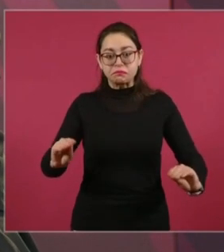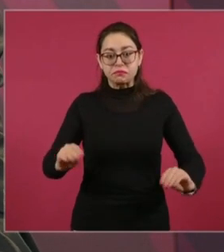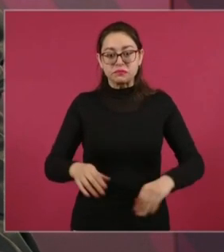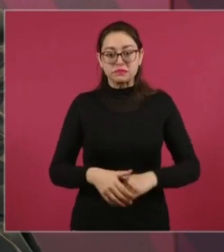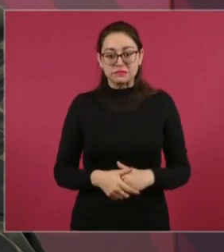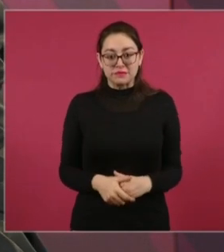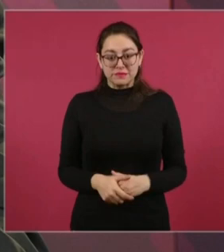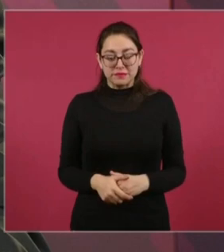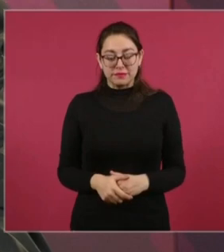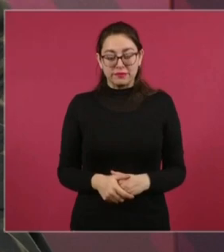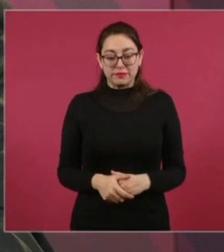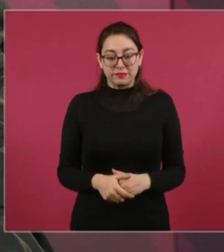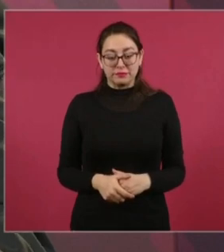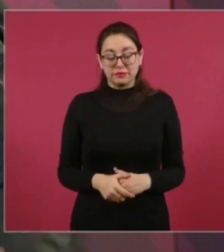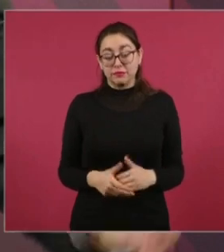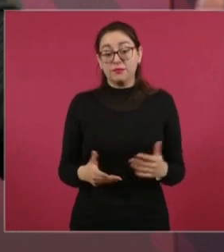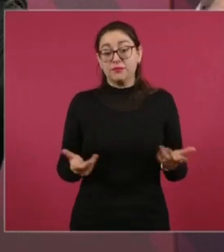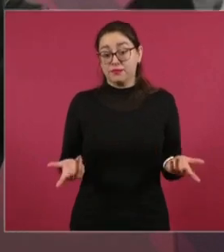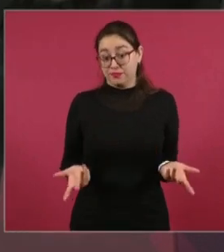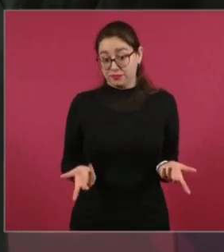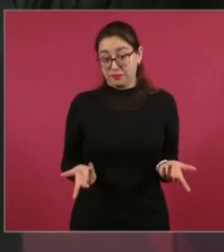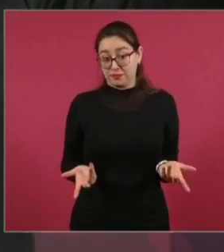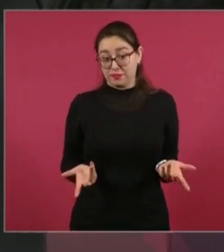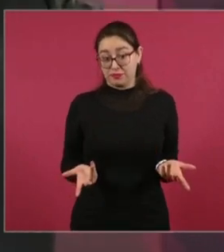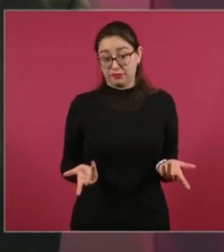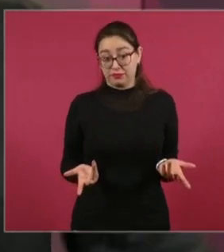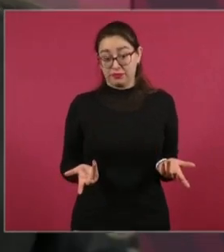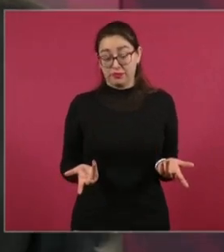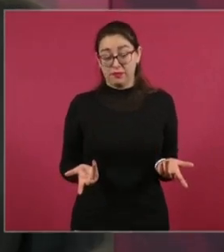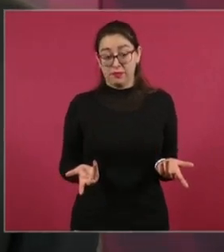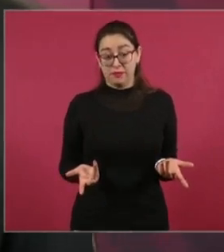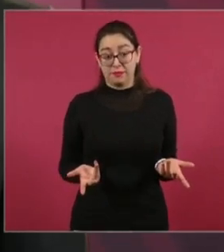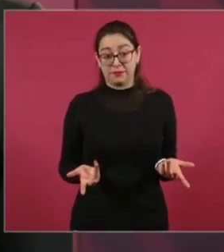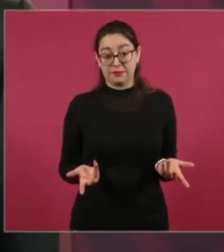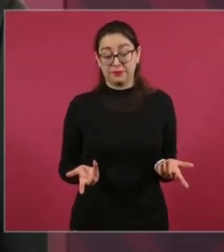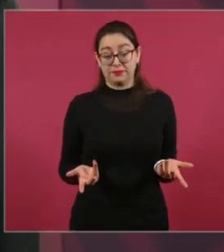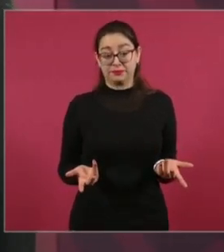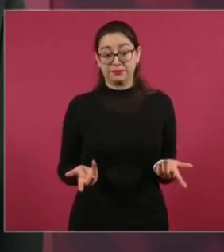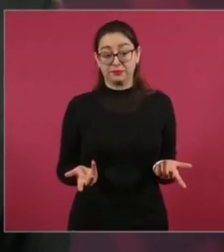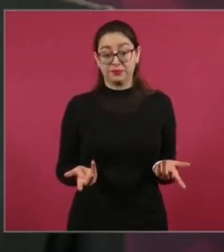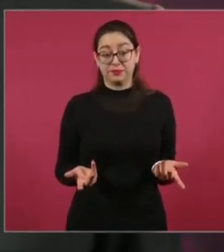Y a partir de ahí estamos hablando de un momento especial,